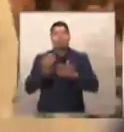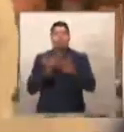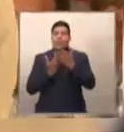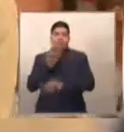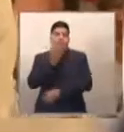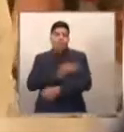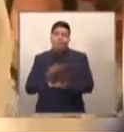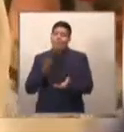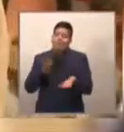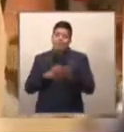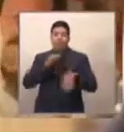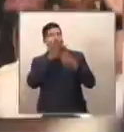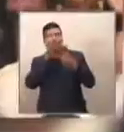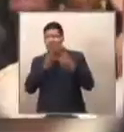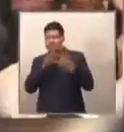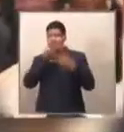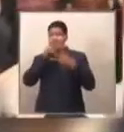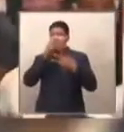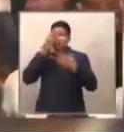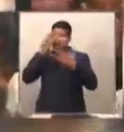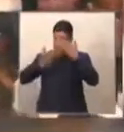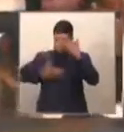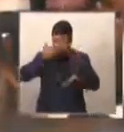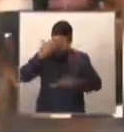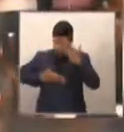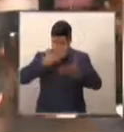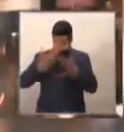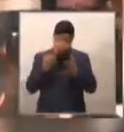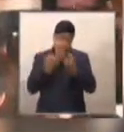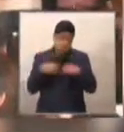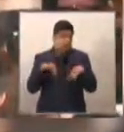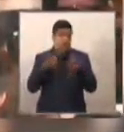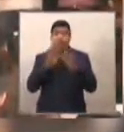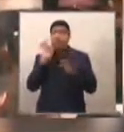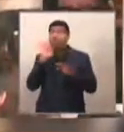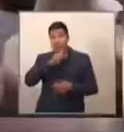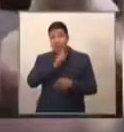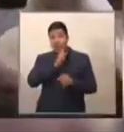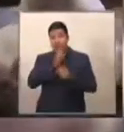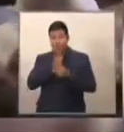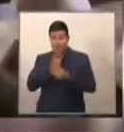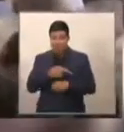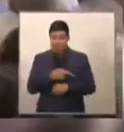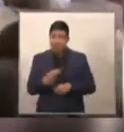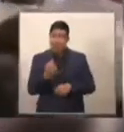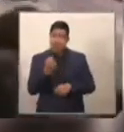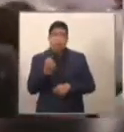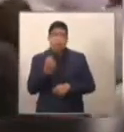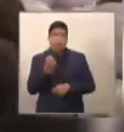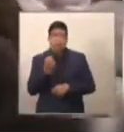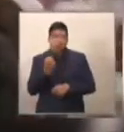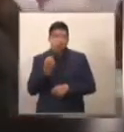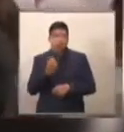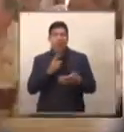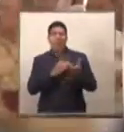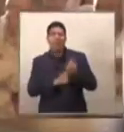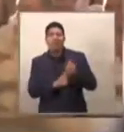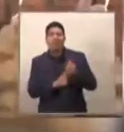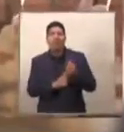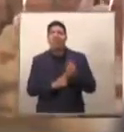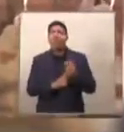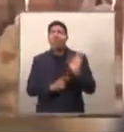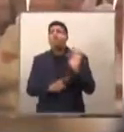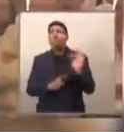México, José Antonio Meade, se reunió con empresarios para platicarles su estrategia y ejes de campaña, así como hablar de la inseguridad